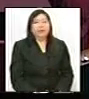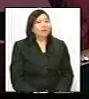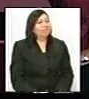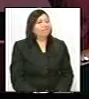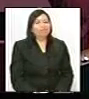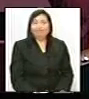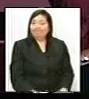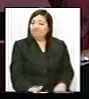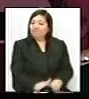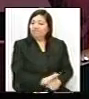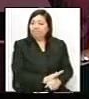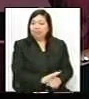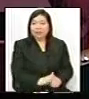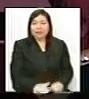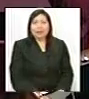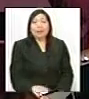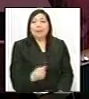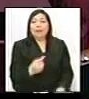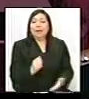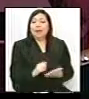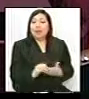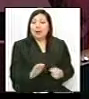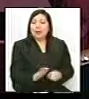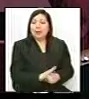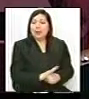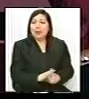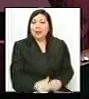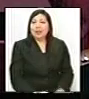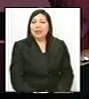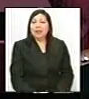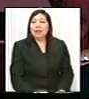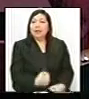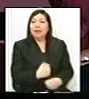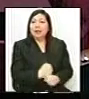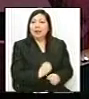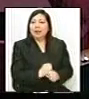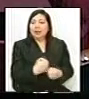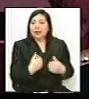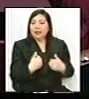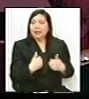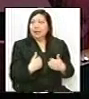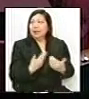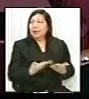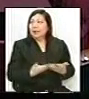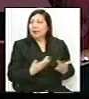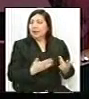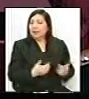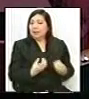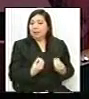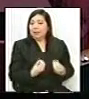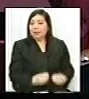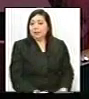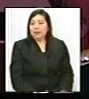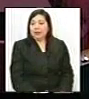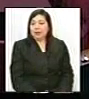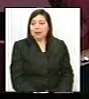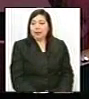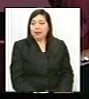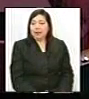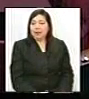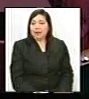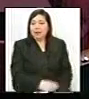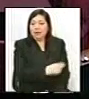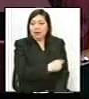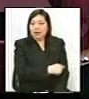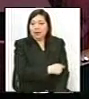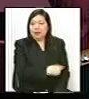es suficiente para cubrir precisamente las obras que tiene pendientes, como es en el caso del